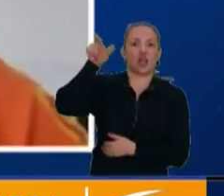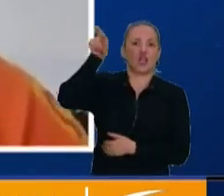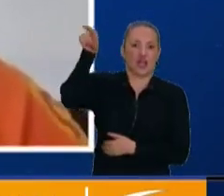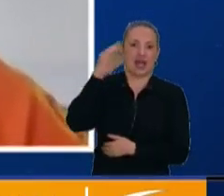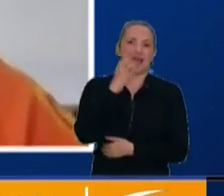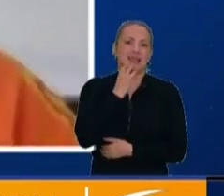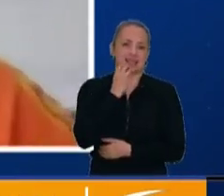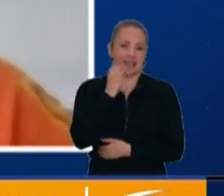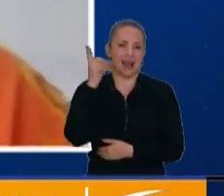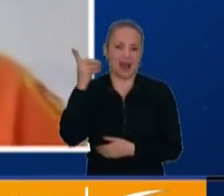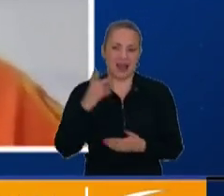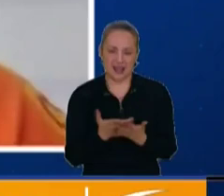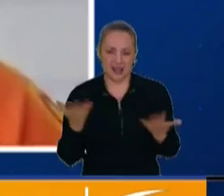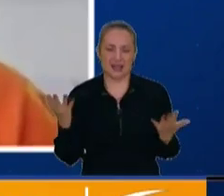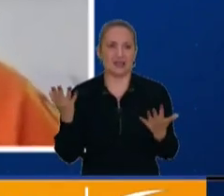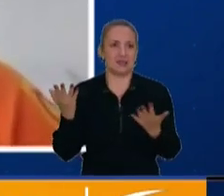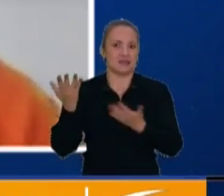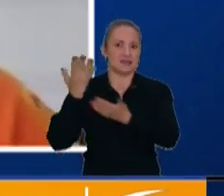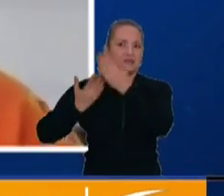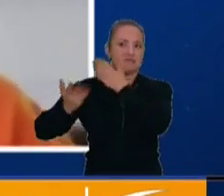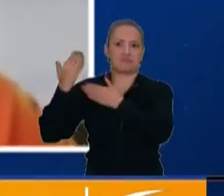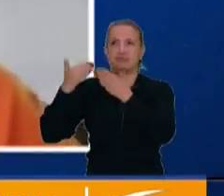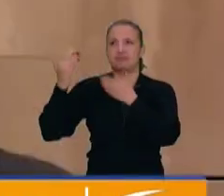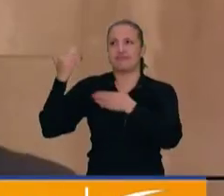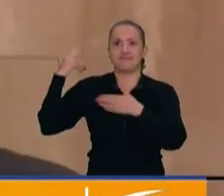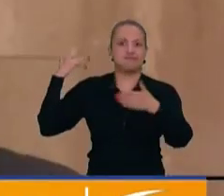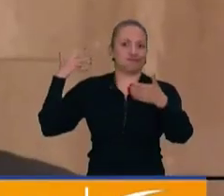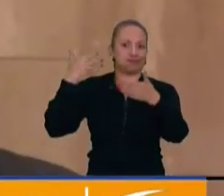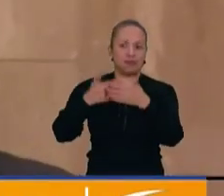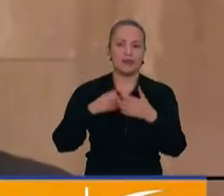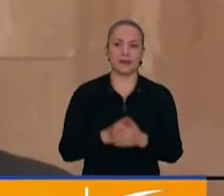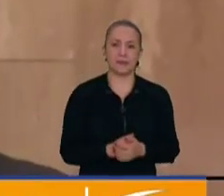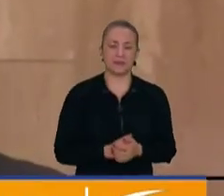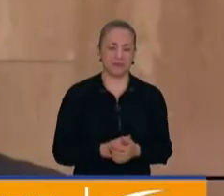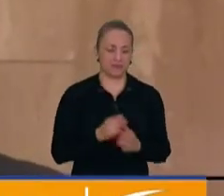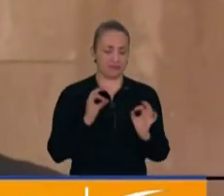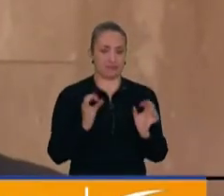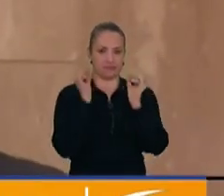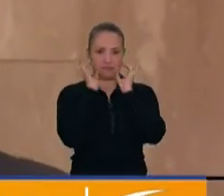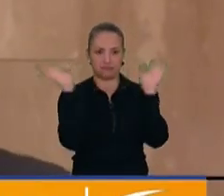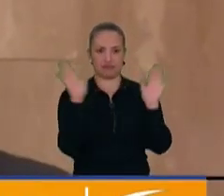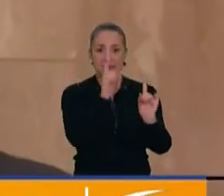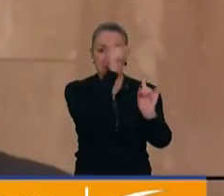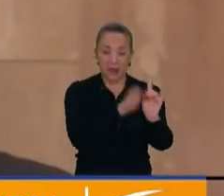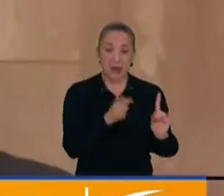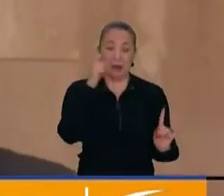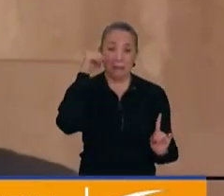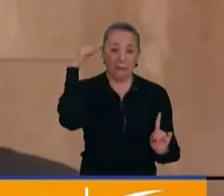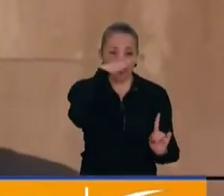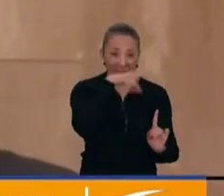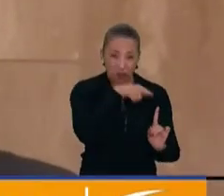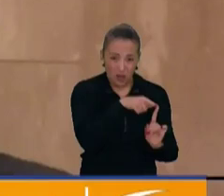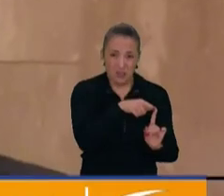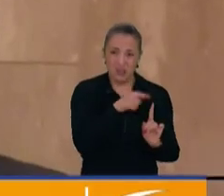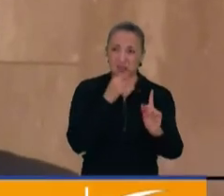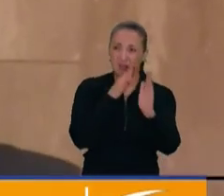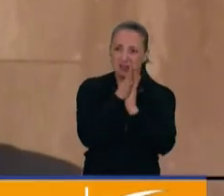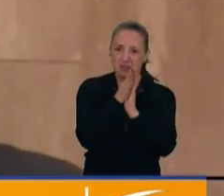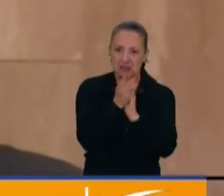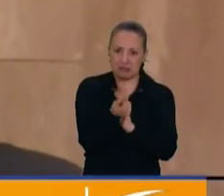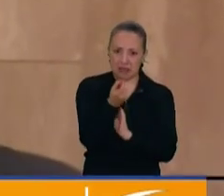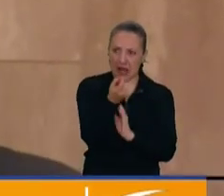pueblo desde siempre. Es aberrante que Gustavo Petro ponga en riesgo la